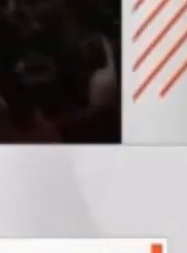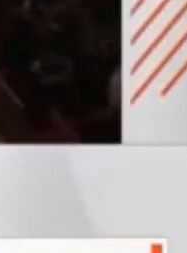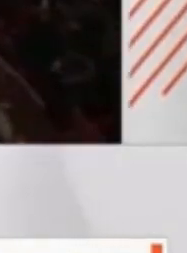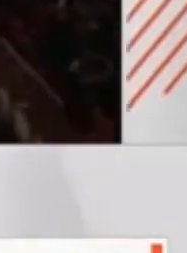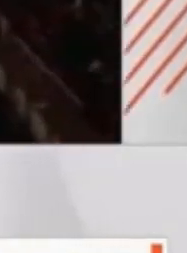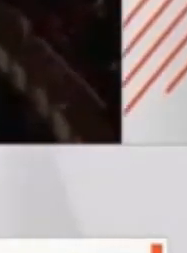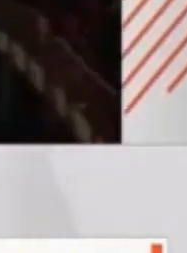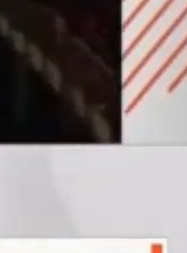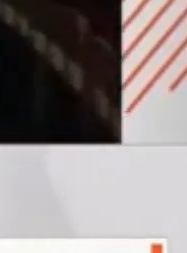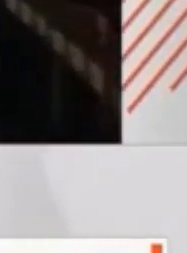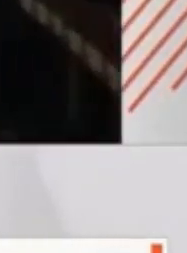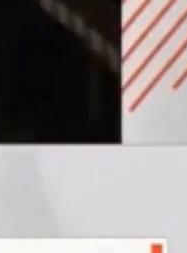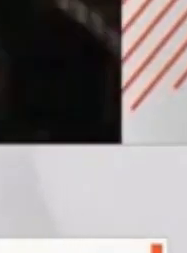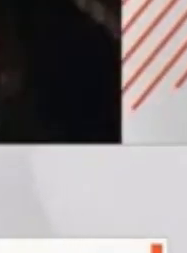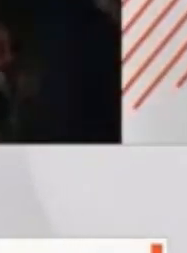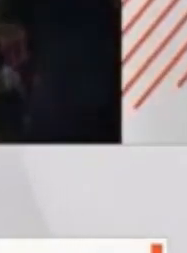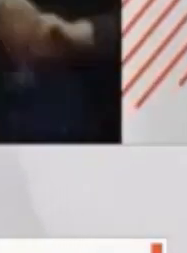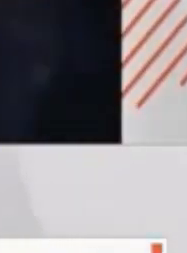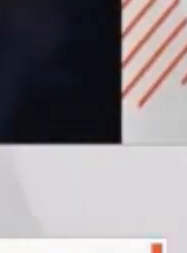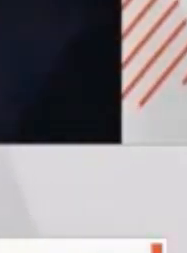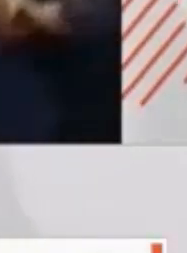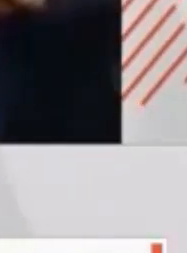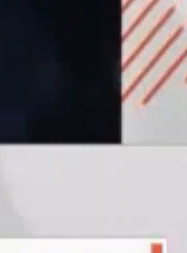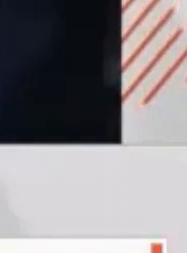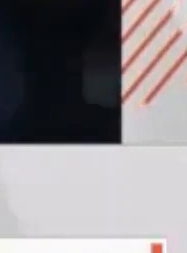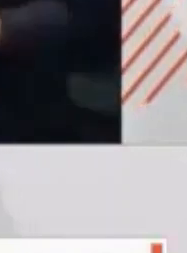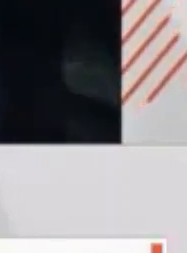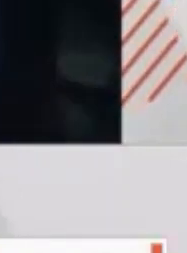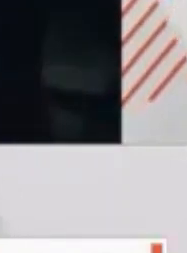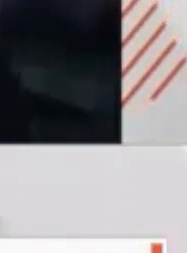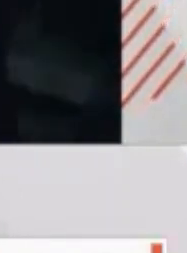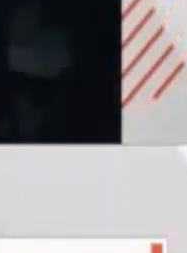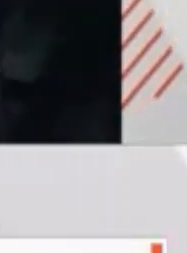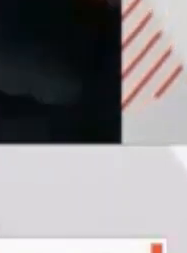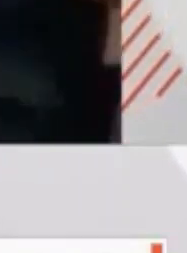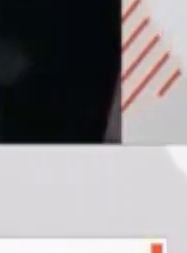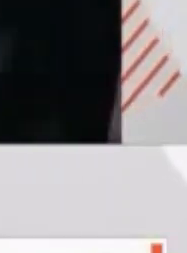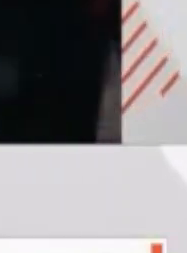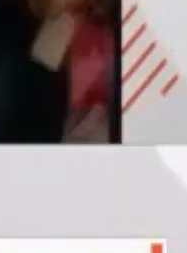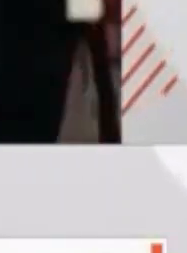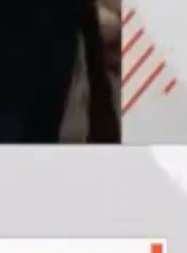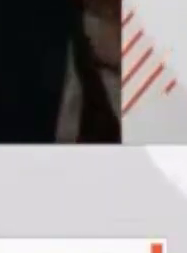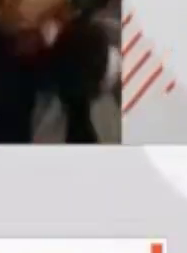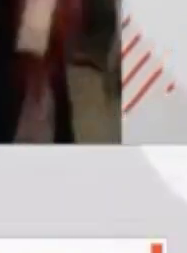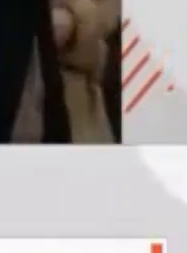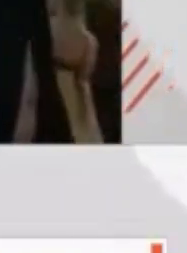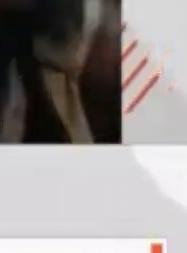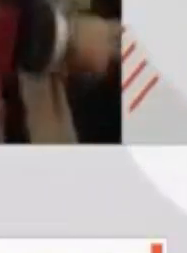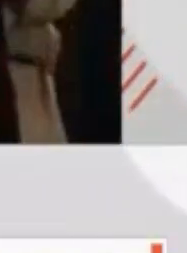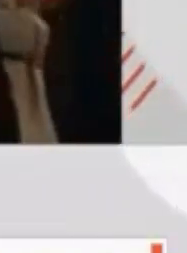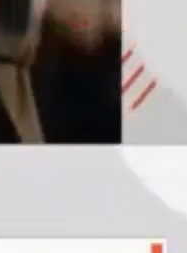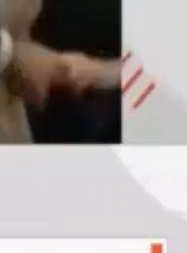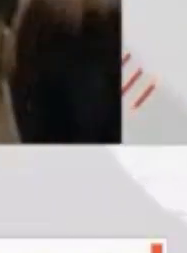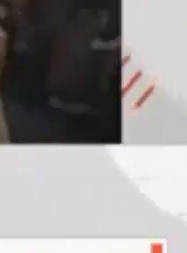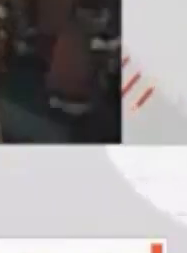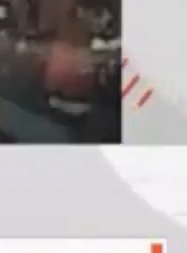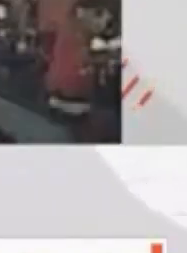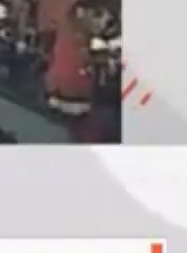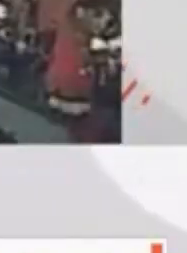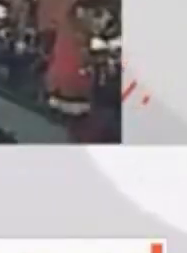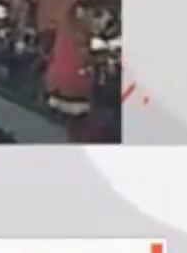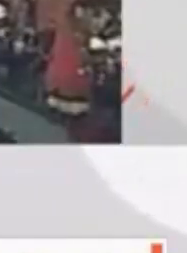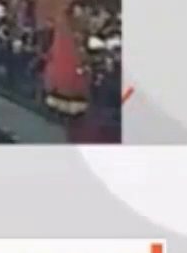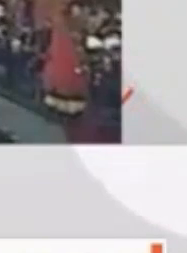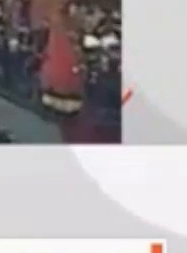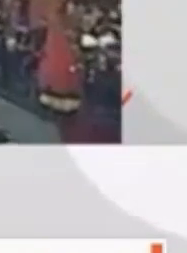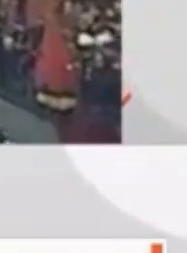príncipe. Por lo tanto, yo sinceramente creo que su reinado va a estar marcado por el compromiso ambiental de la monarquía, cosa muy importante y que le va a